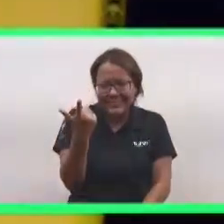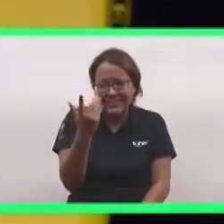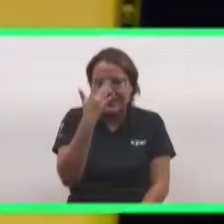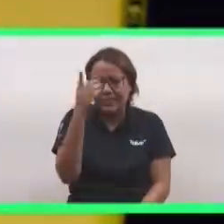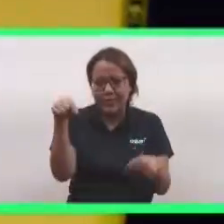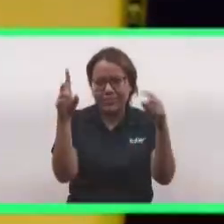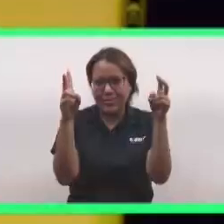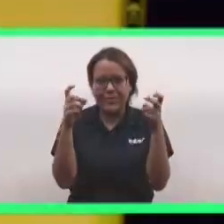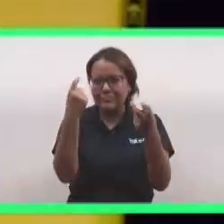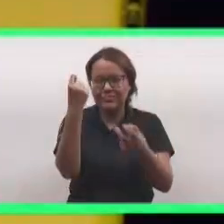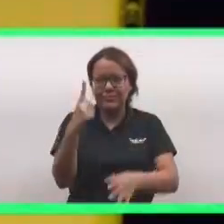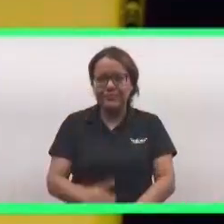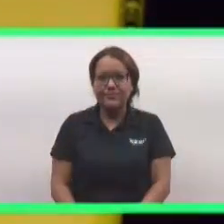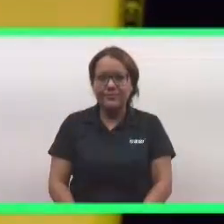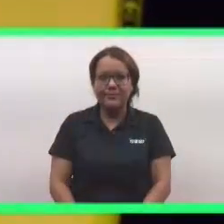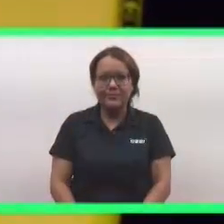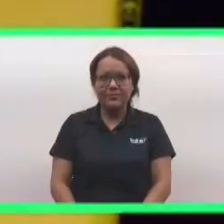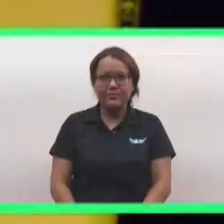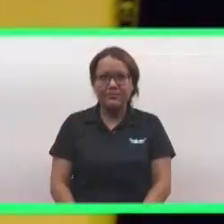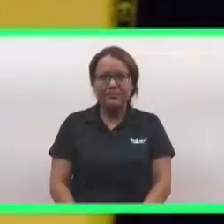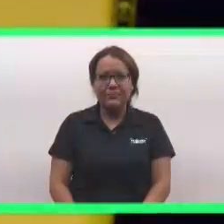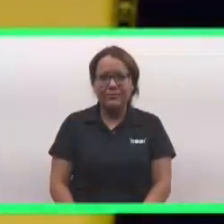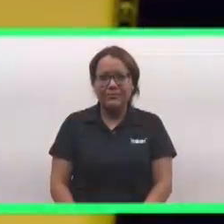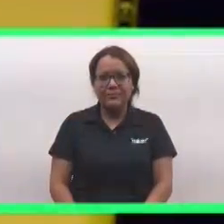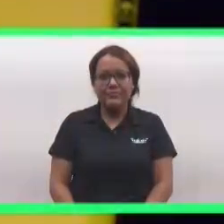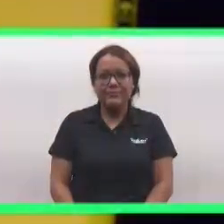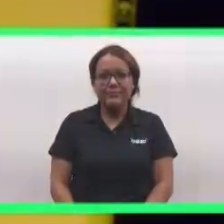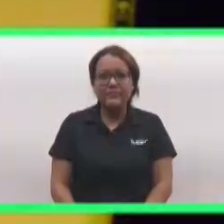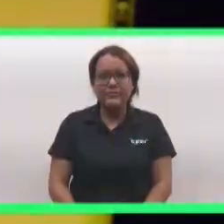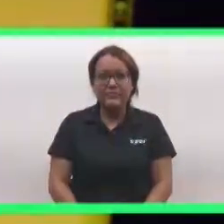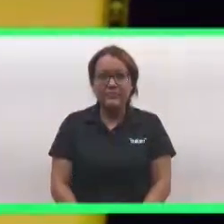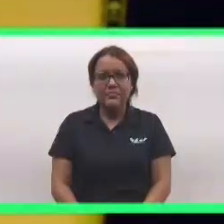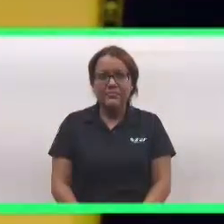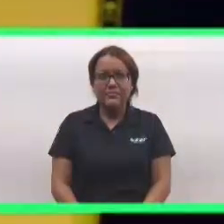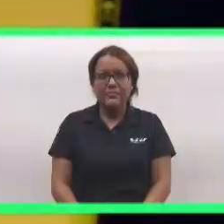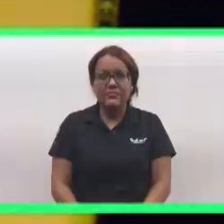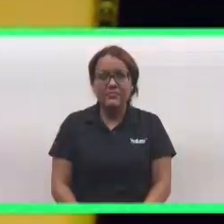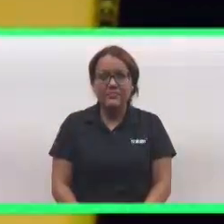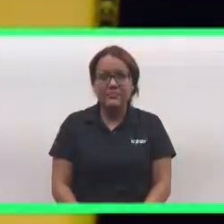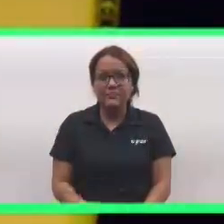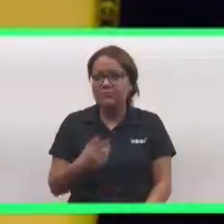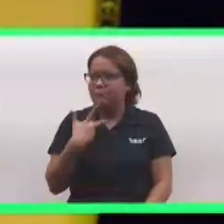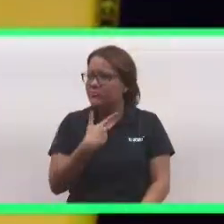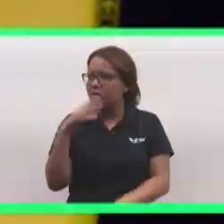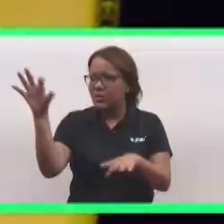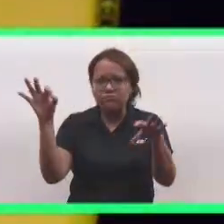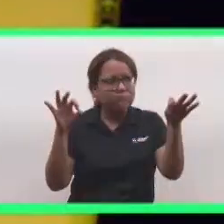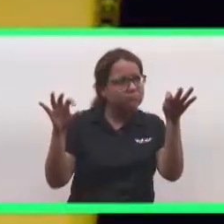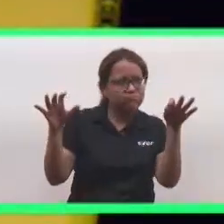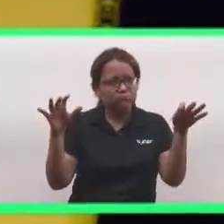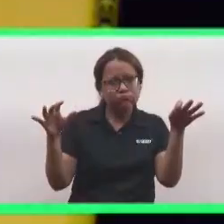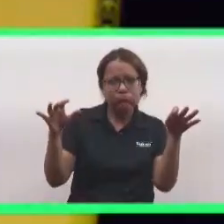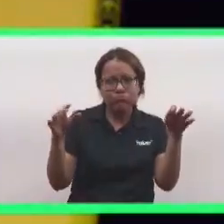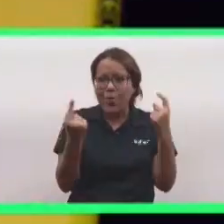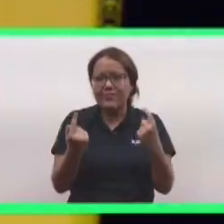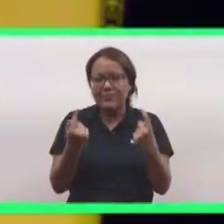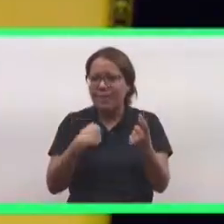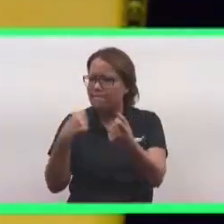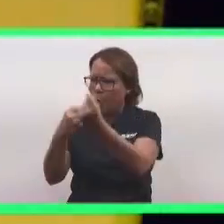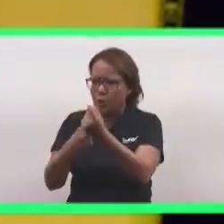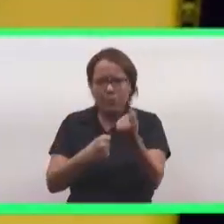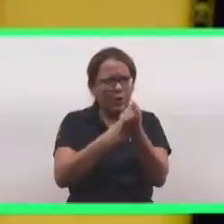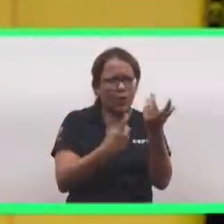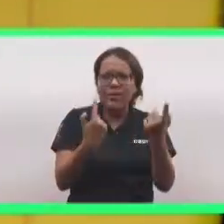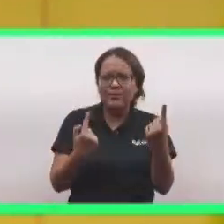hablando, ¿verdad? We take sides. We choose sides. Escogemos lados. Y vas